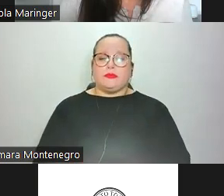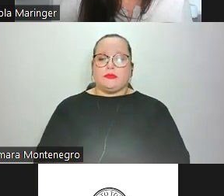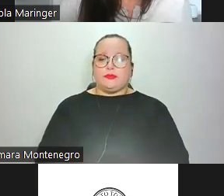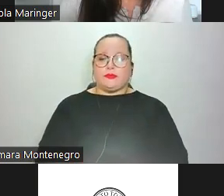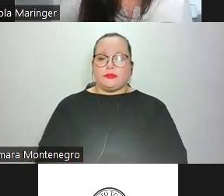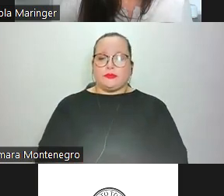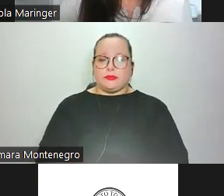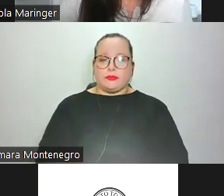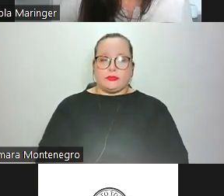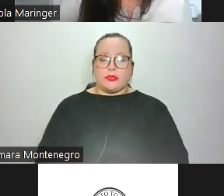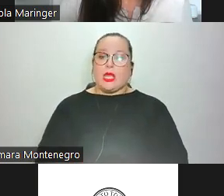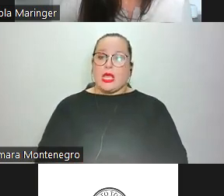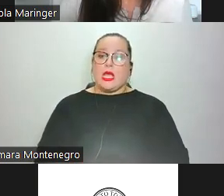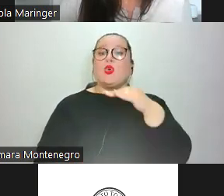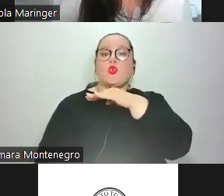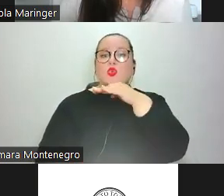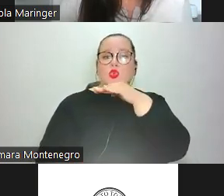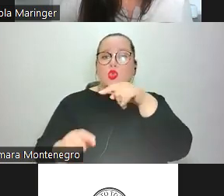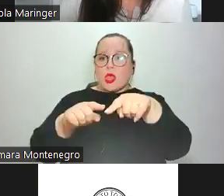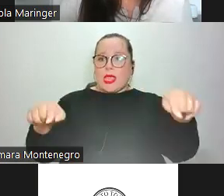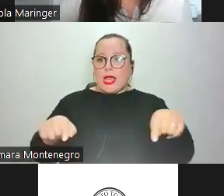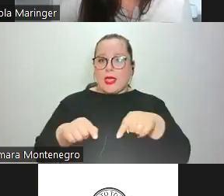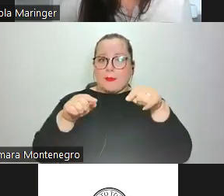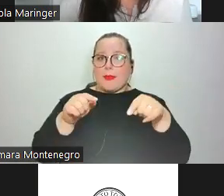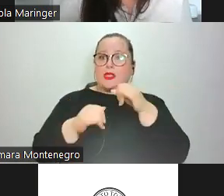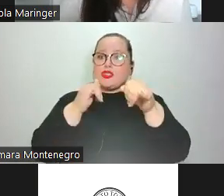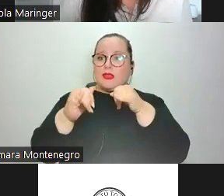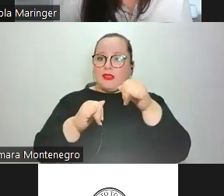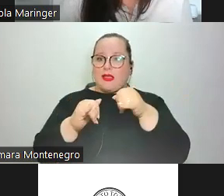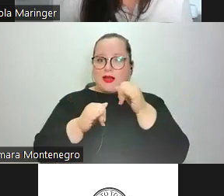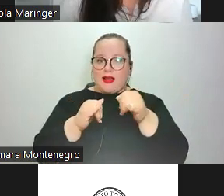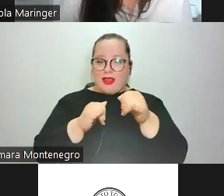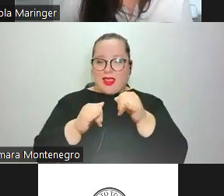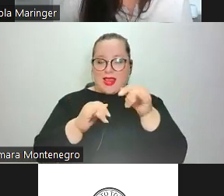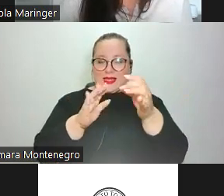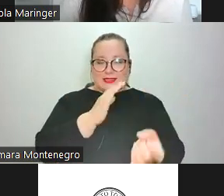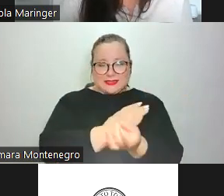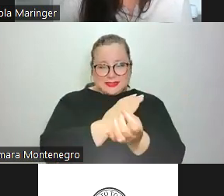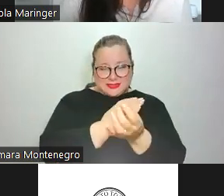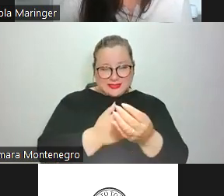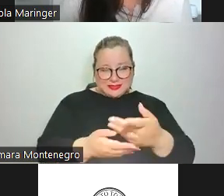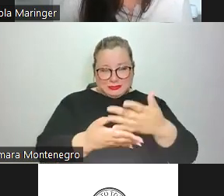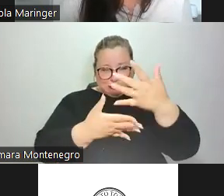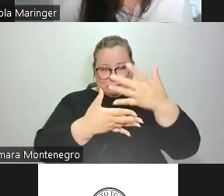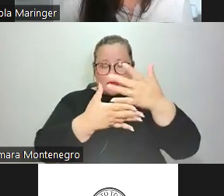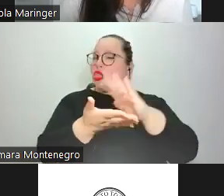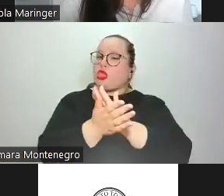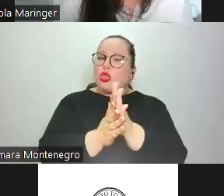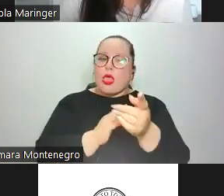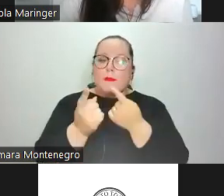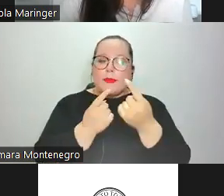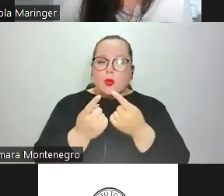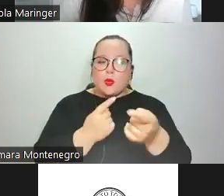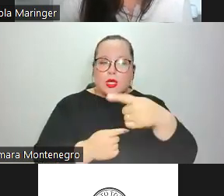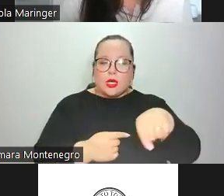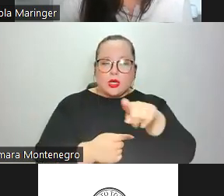Usos del espacio virtual. Siempre vamos a recomendar que en el chat pongan todas las preguntas. Vamos a estar atentos al